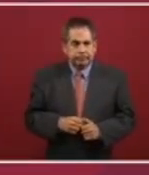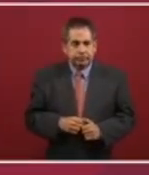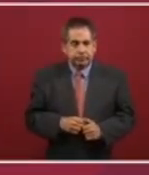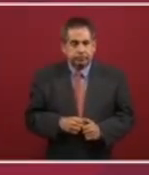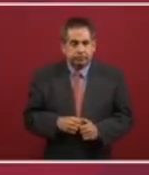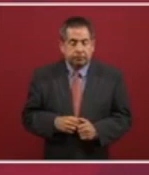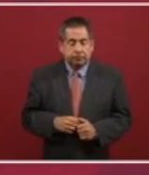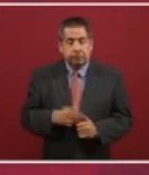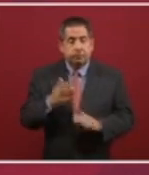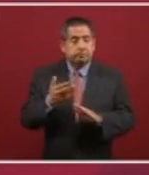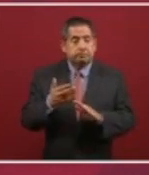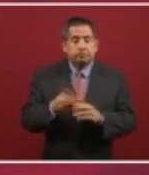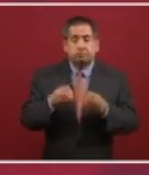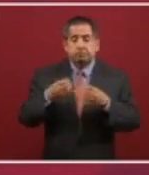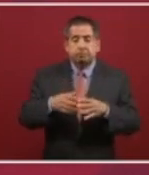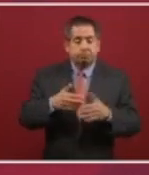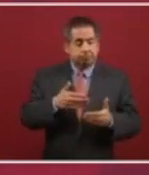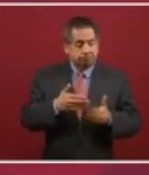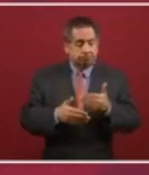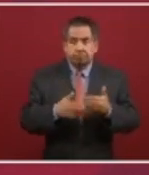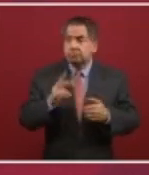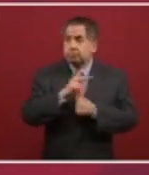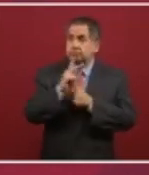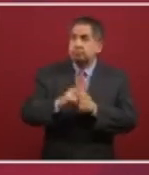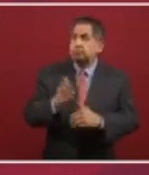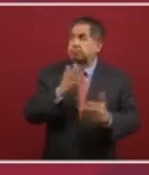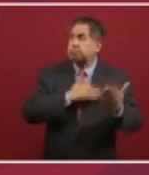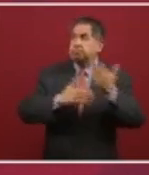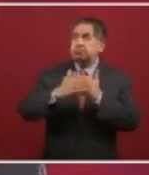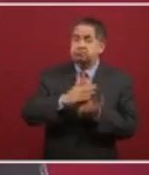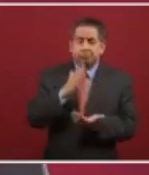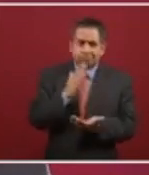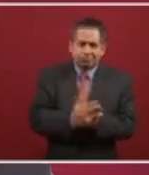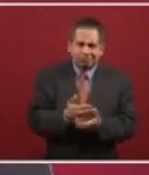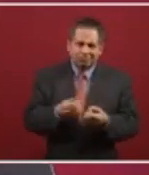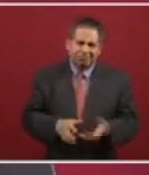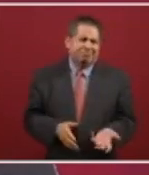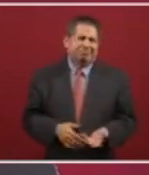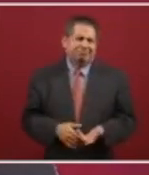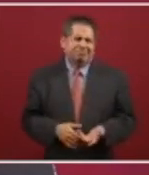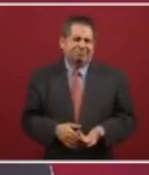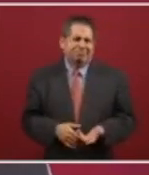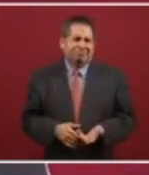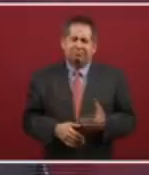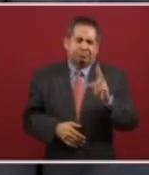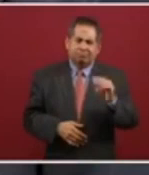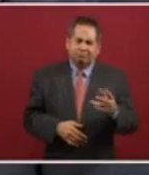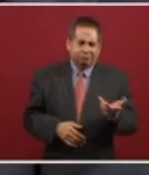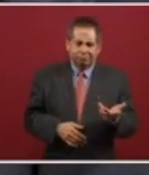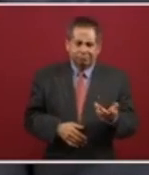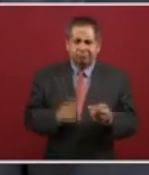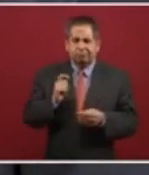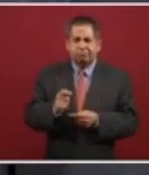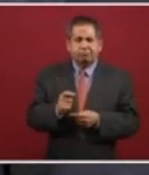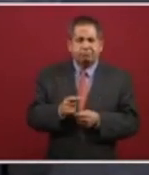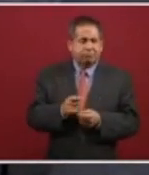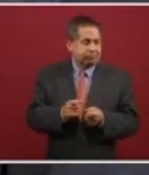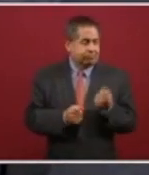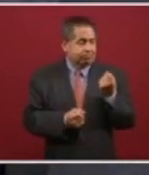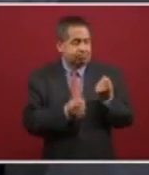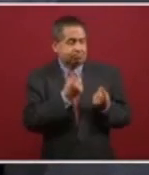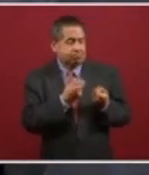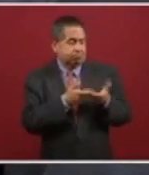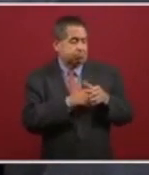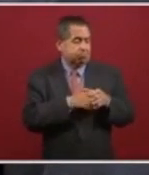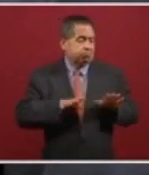eso es afectar el desarrollo del país. ¿Qué es eso de poner por delante el interés personal